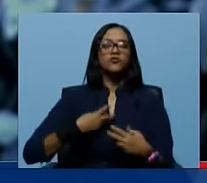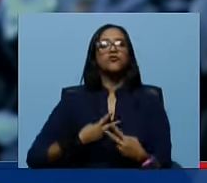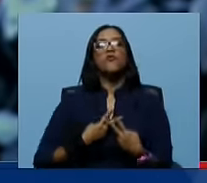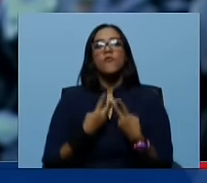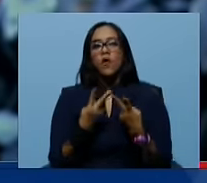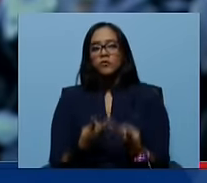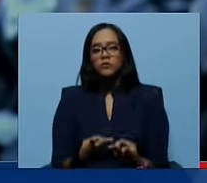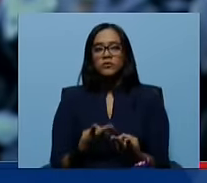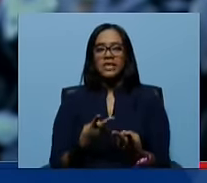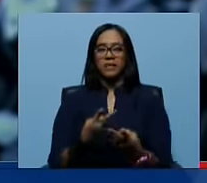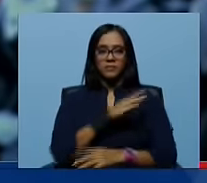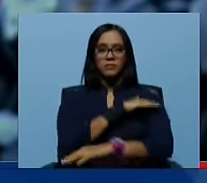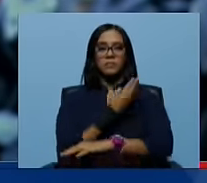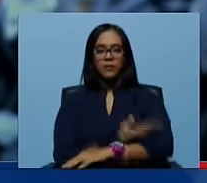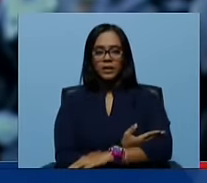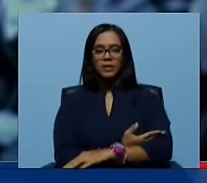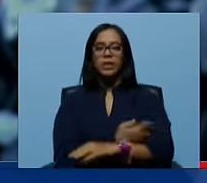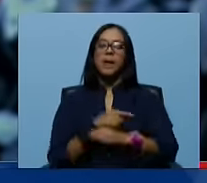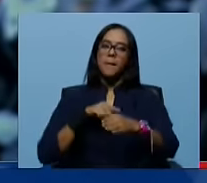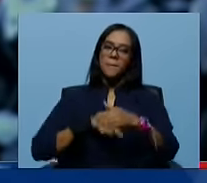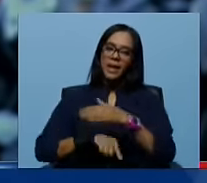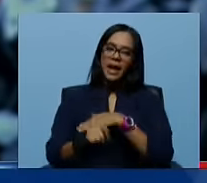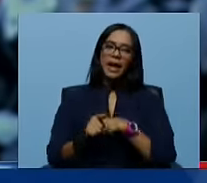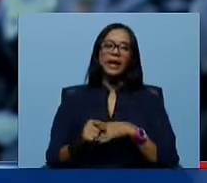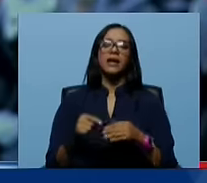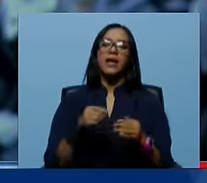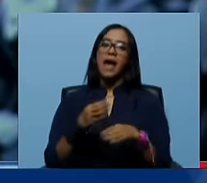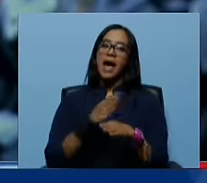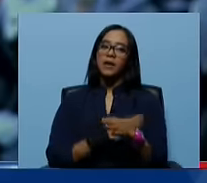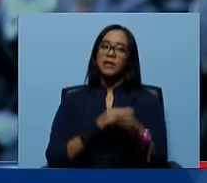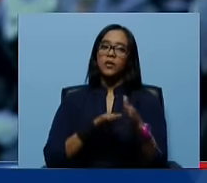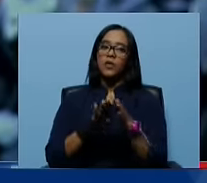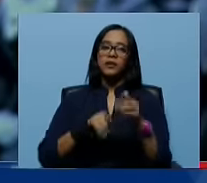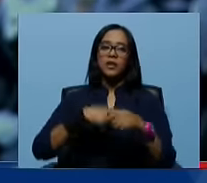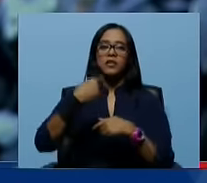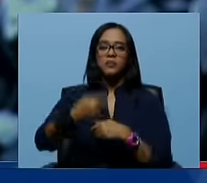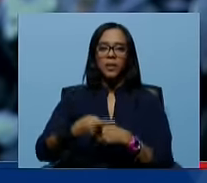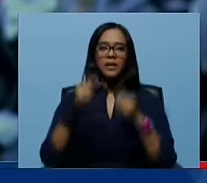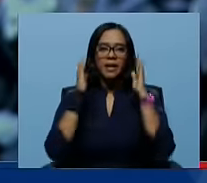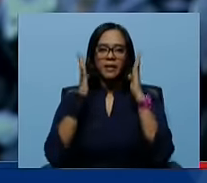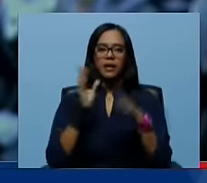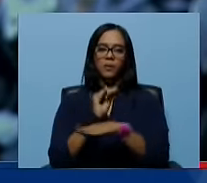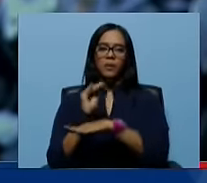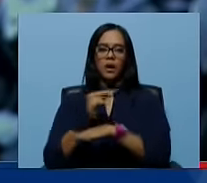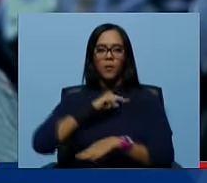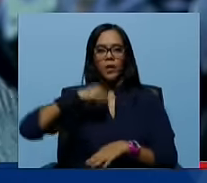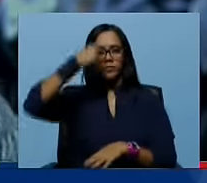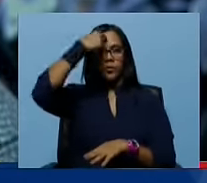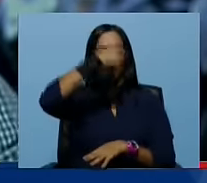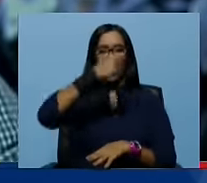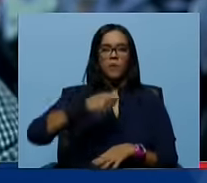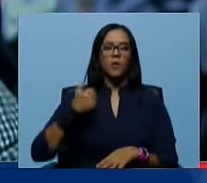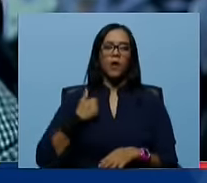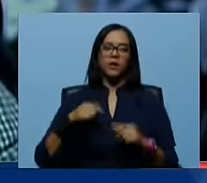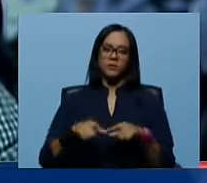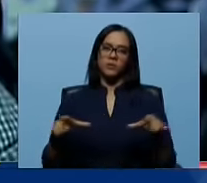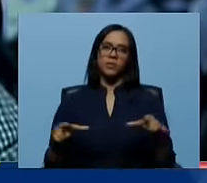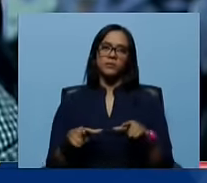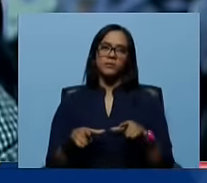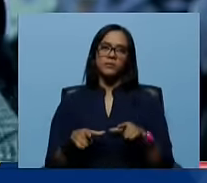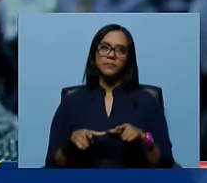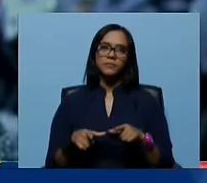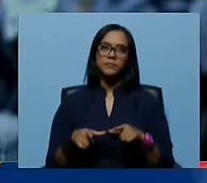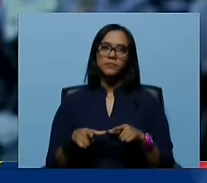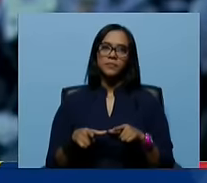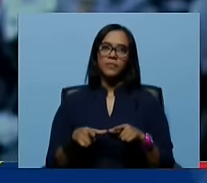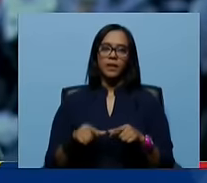hierro, para ir antes, durante y después a atender y a proteger a nuestro pueblo en cualquier circunstancia.